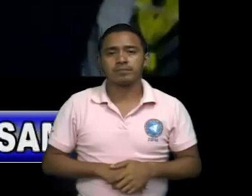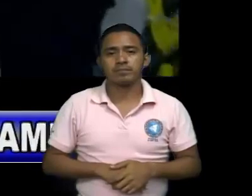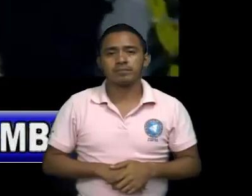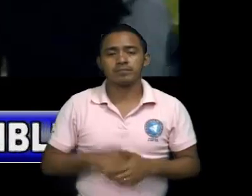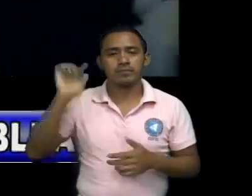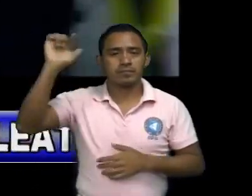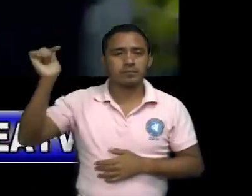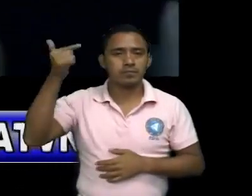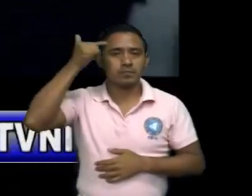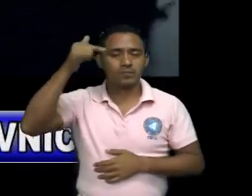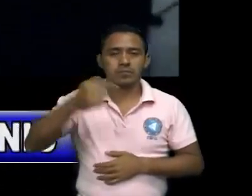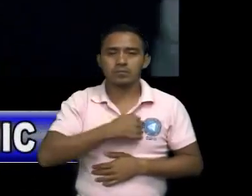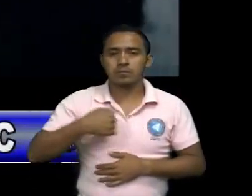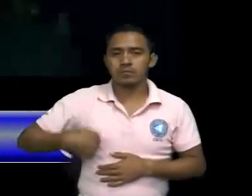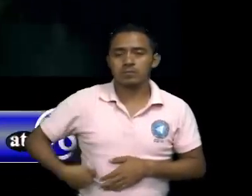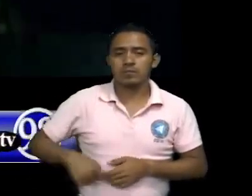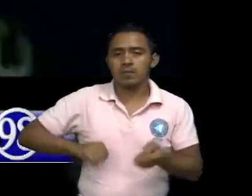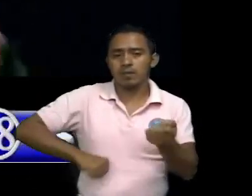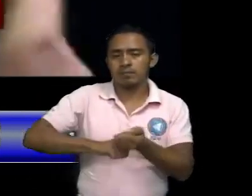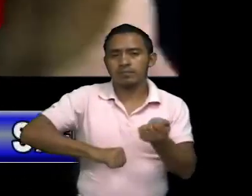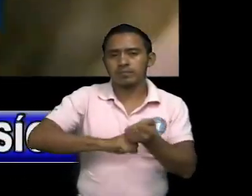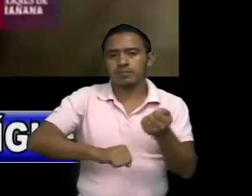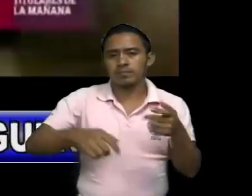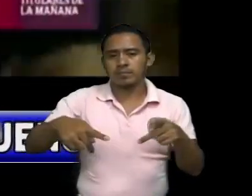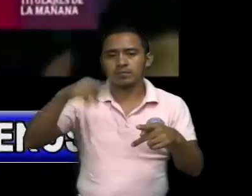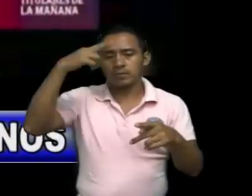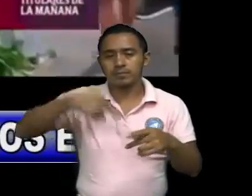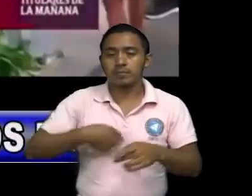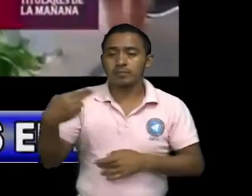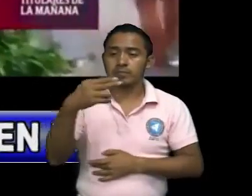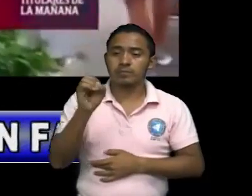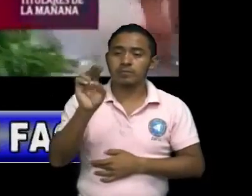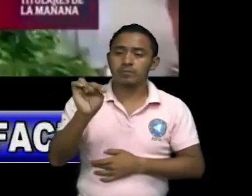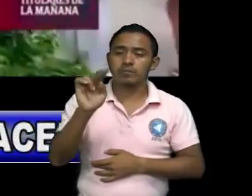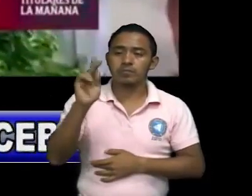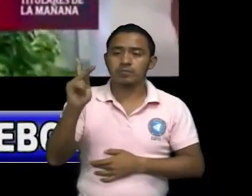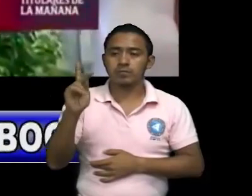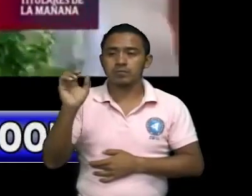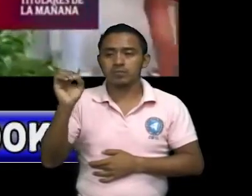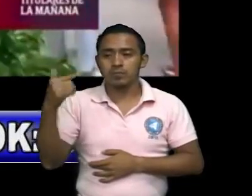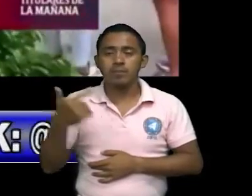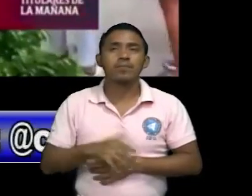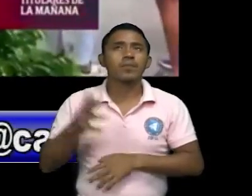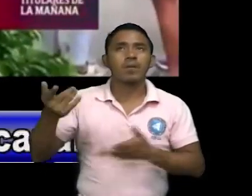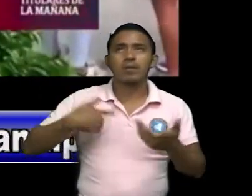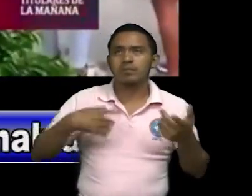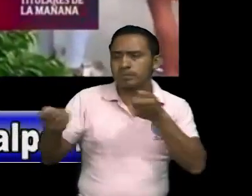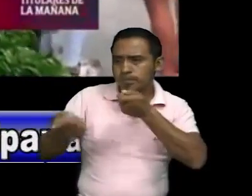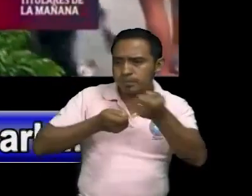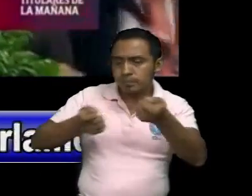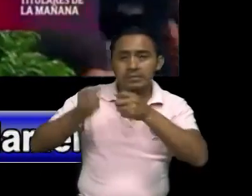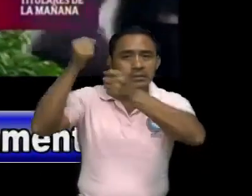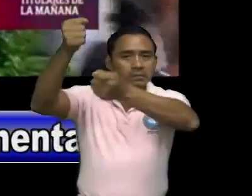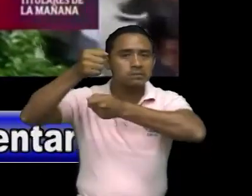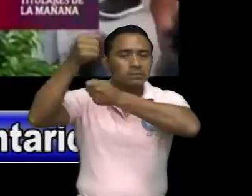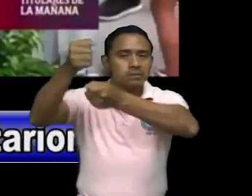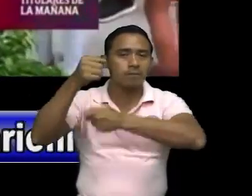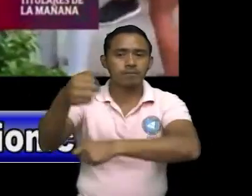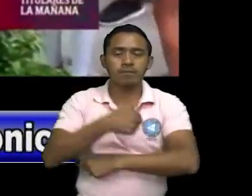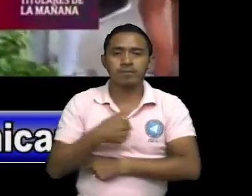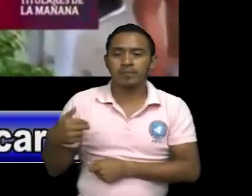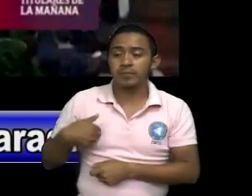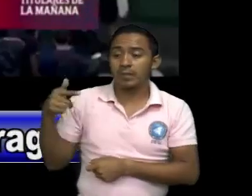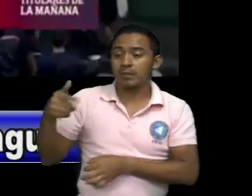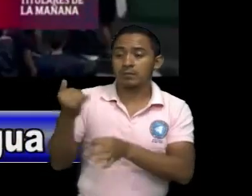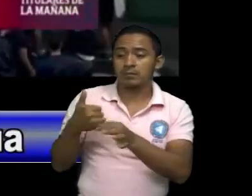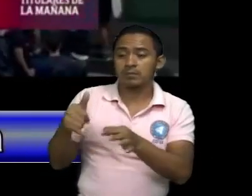El gobierno de China anunció su apoyo a las autoridades de Hong Kong en el manejo de las manifestaciones que en las últimas semanas se han producido en la